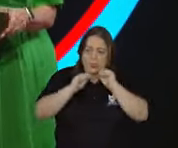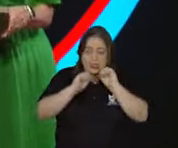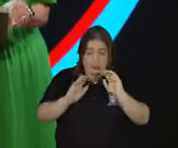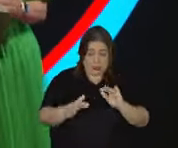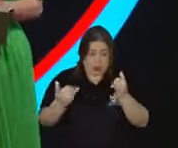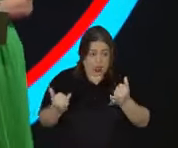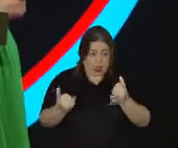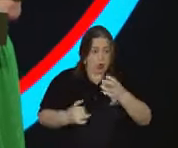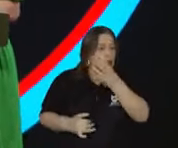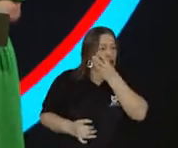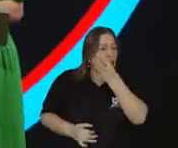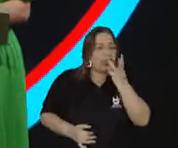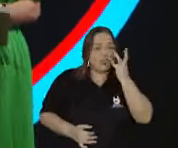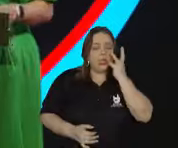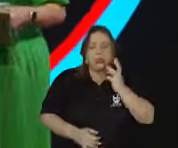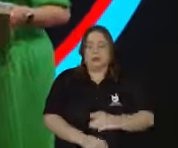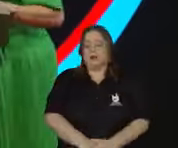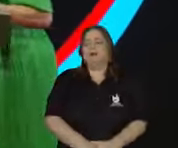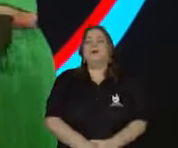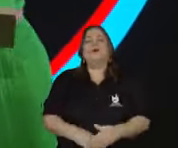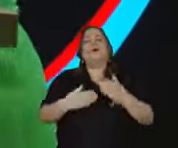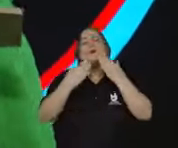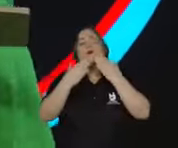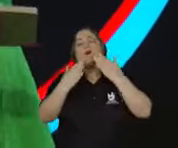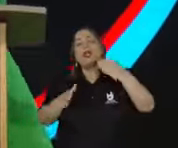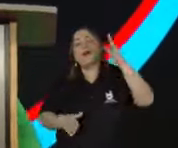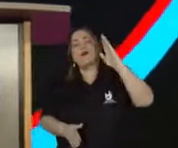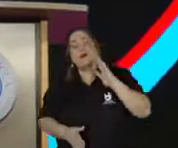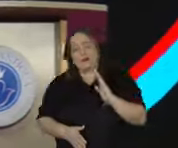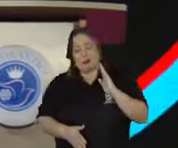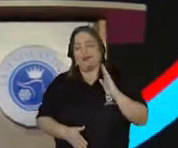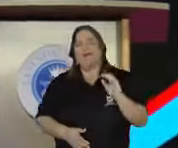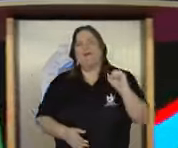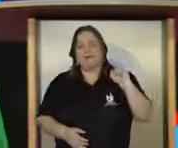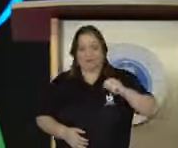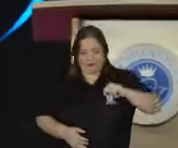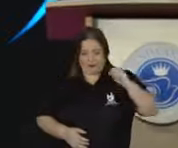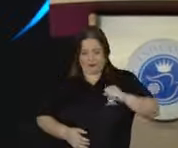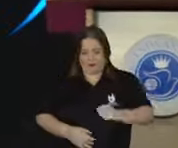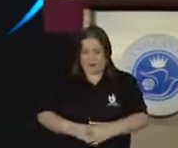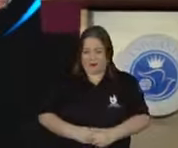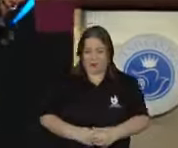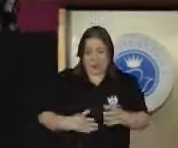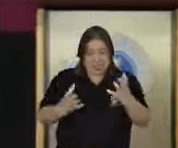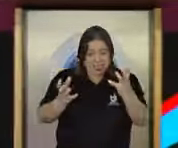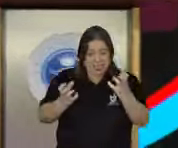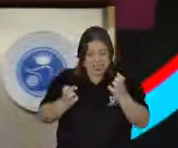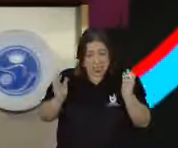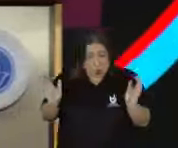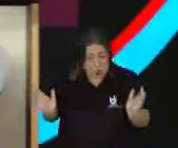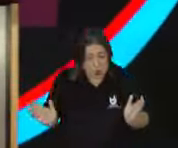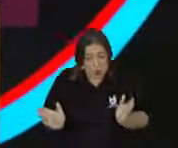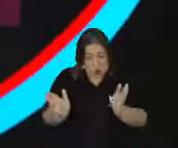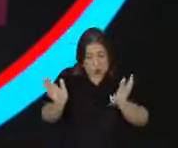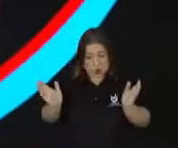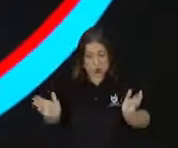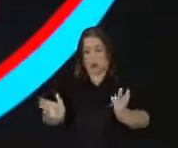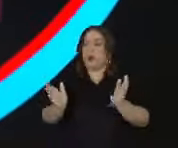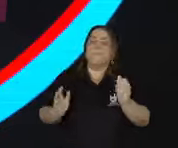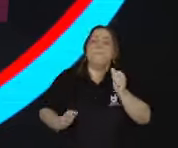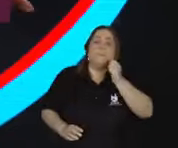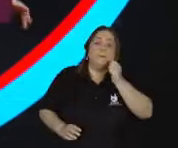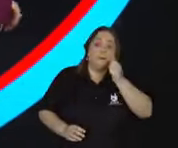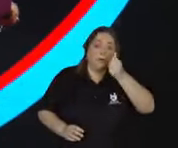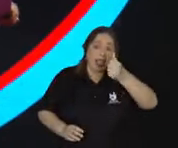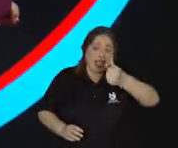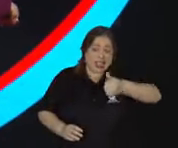con nosotros. Qué bueno es el Señor, ¿verdad, hermanos? Quiero animarles a, ¿verdad? Mañana lunes ya